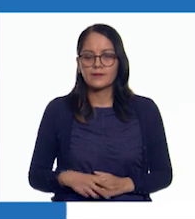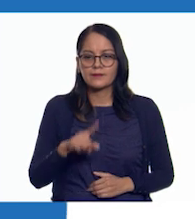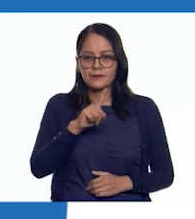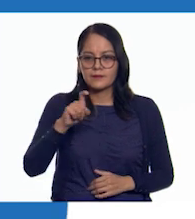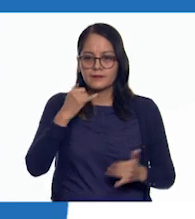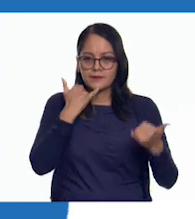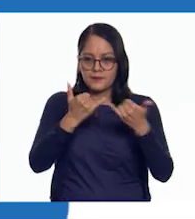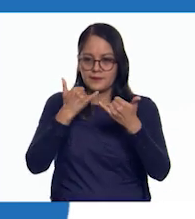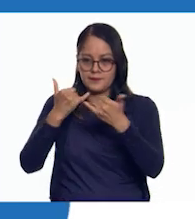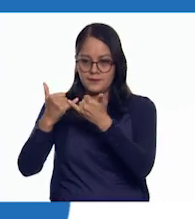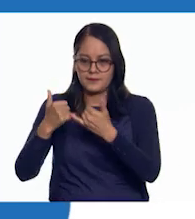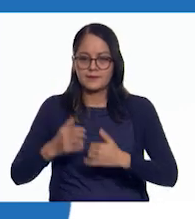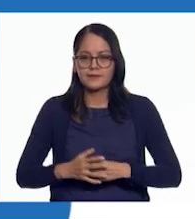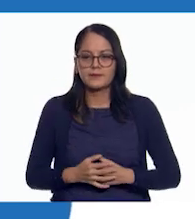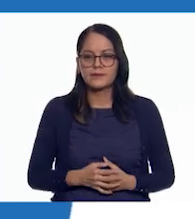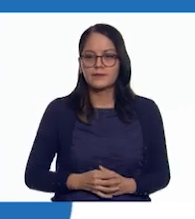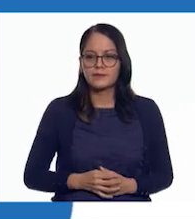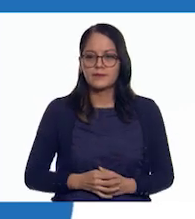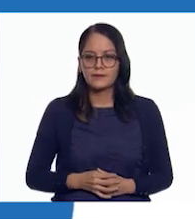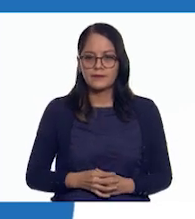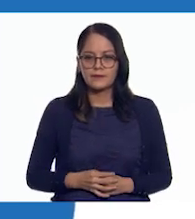5541-7204-13. 100 líneas.